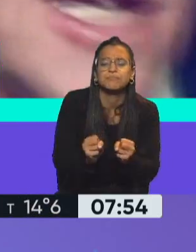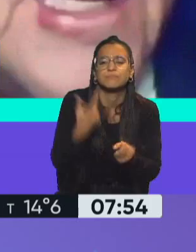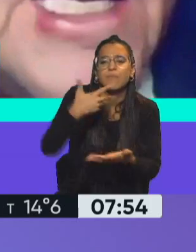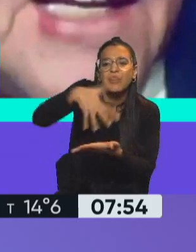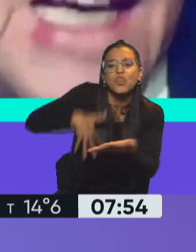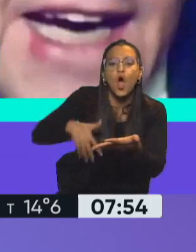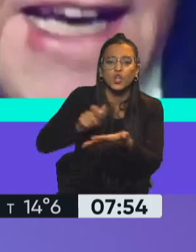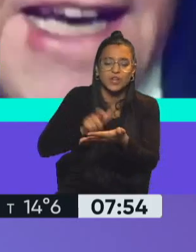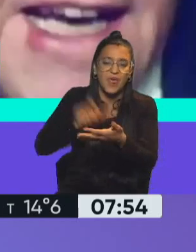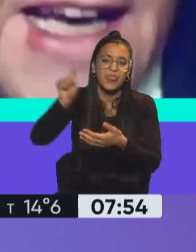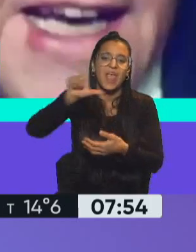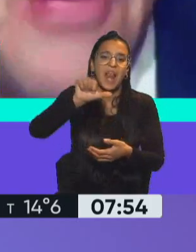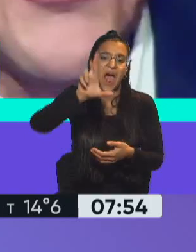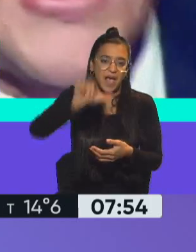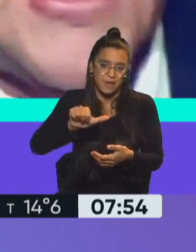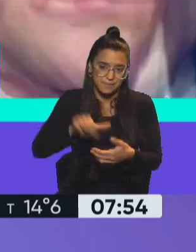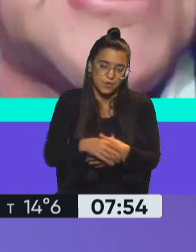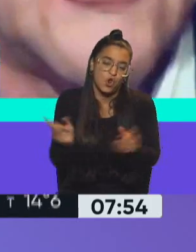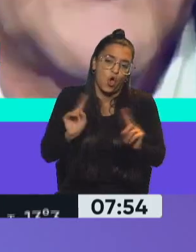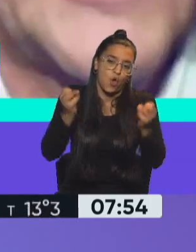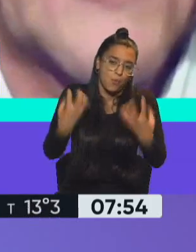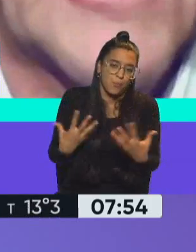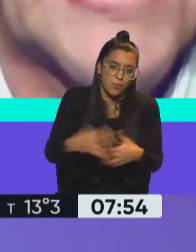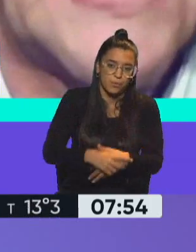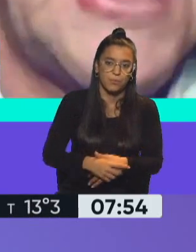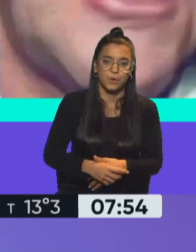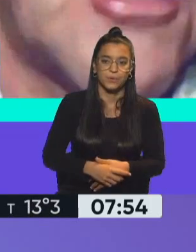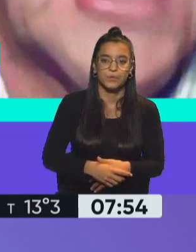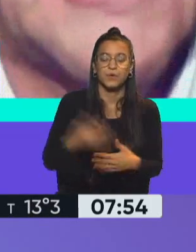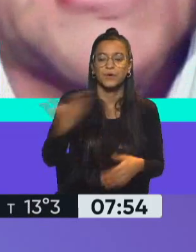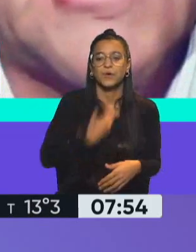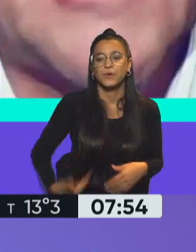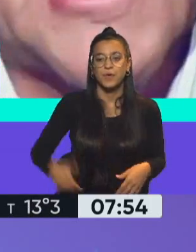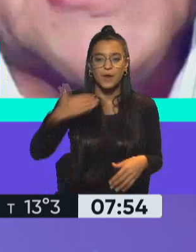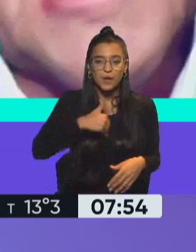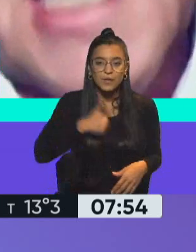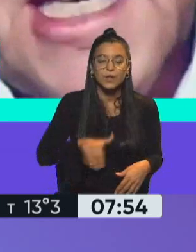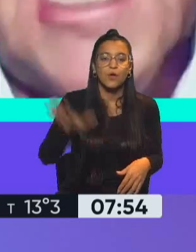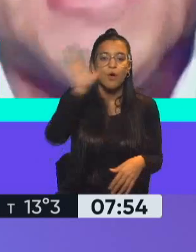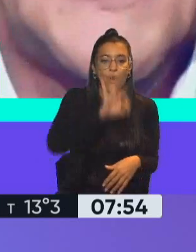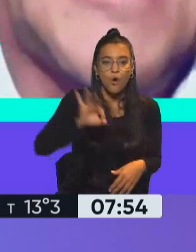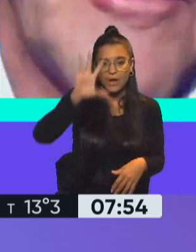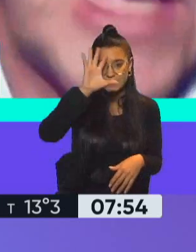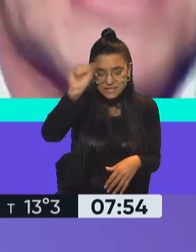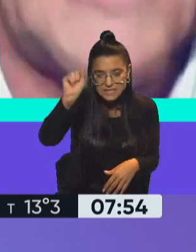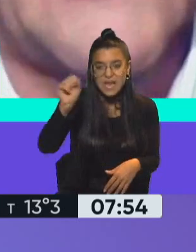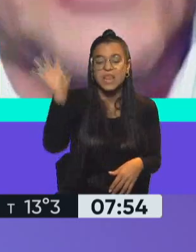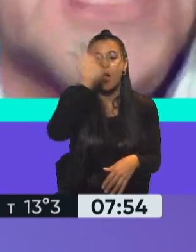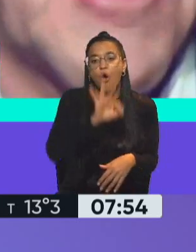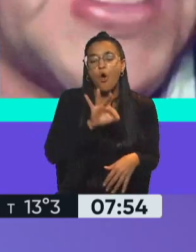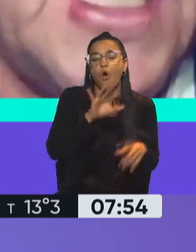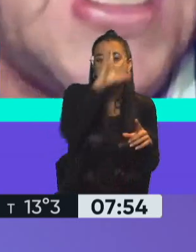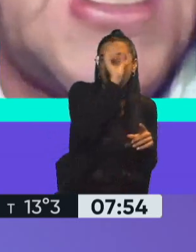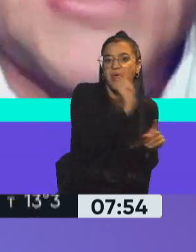nota de Lara, Claro. no porque el gobierno argentino, la Cancillería, la Embajada o